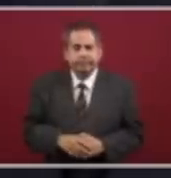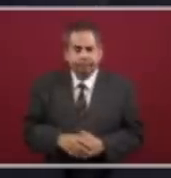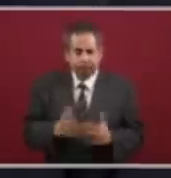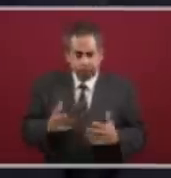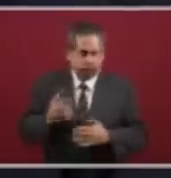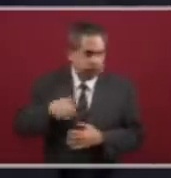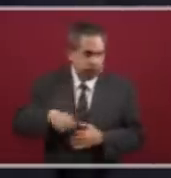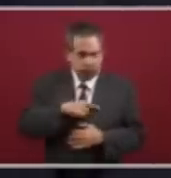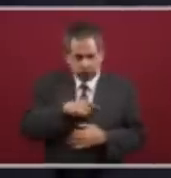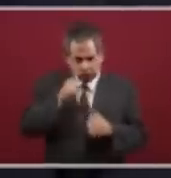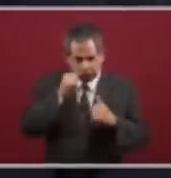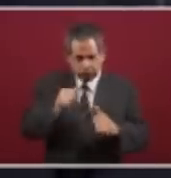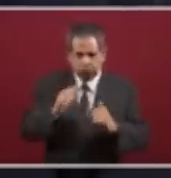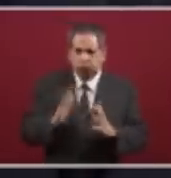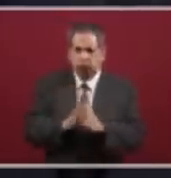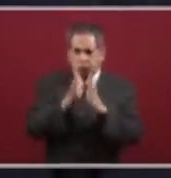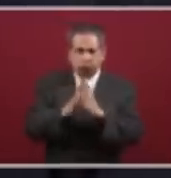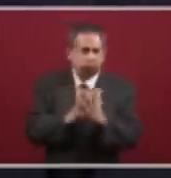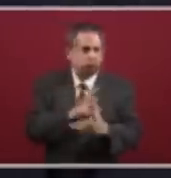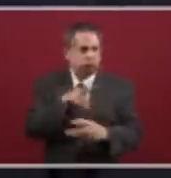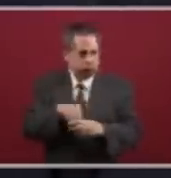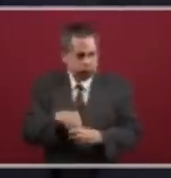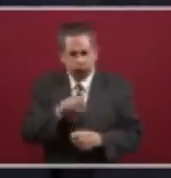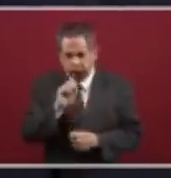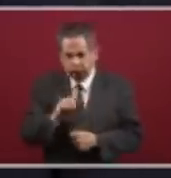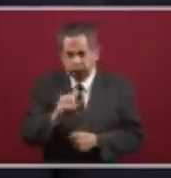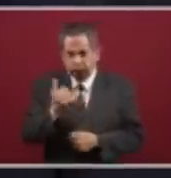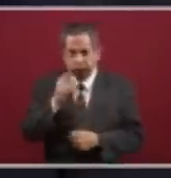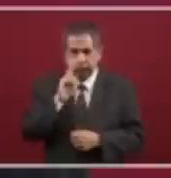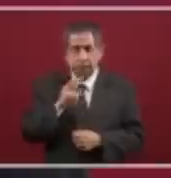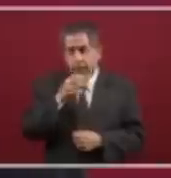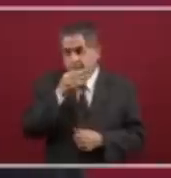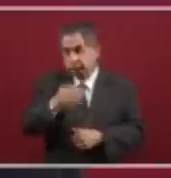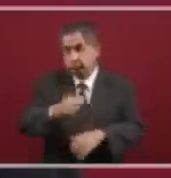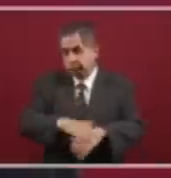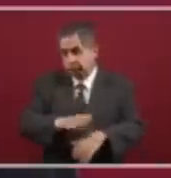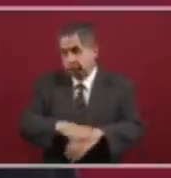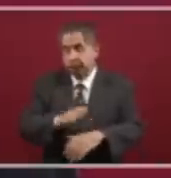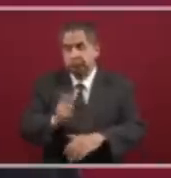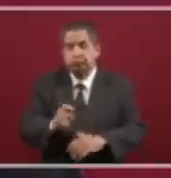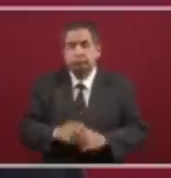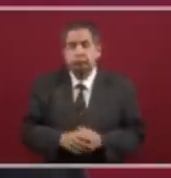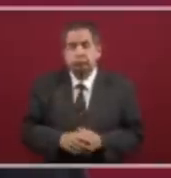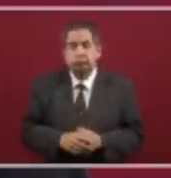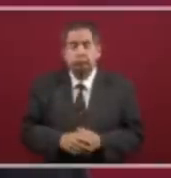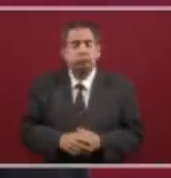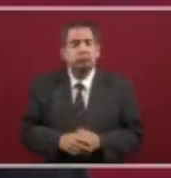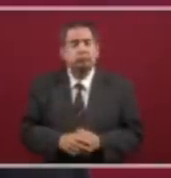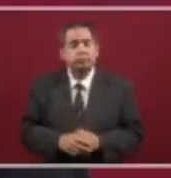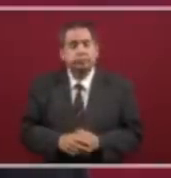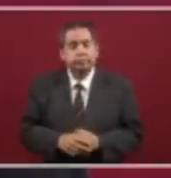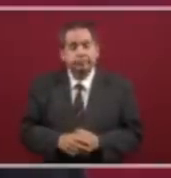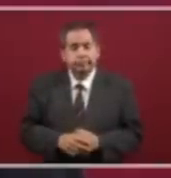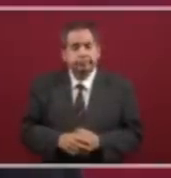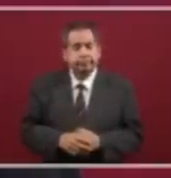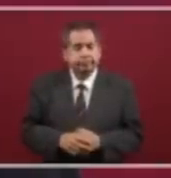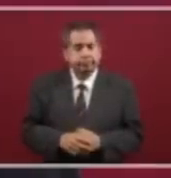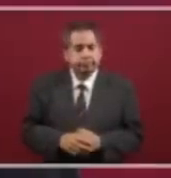nosotros participando y les adelanto que vamos a